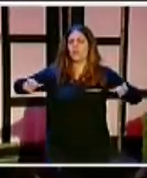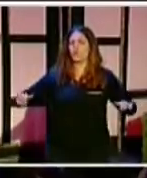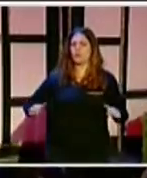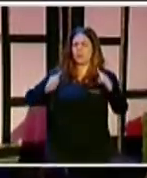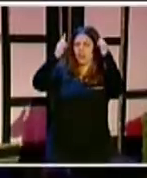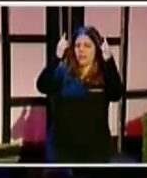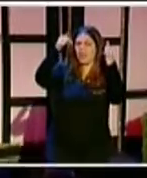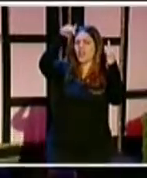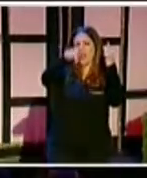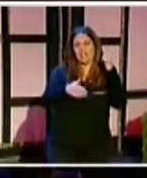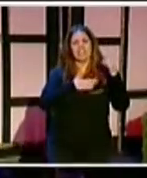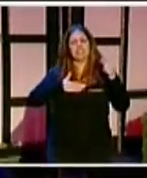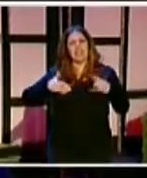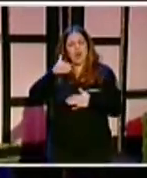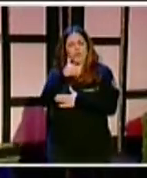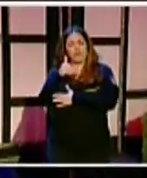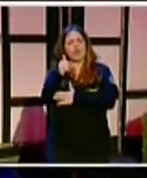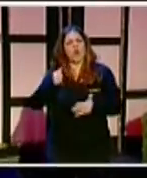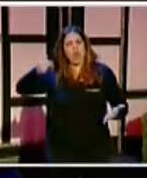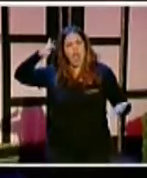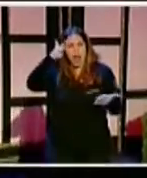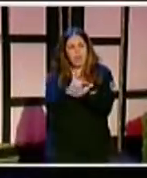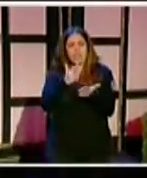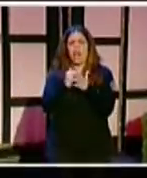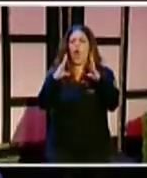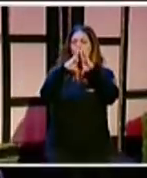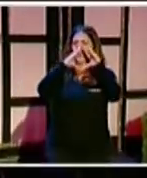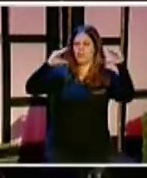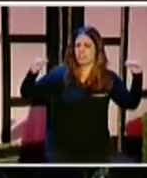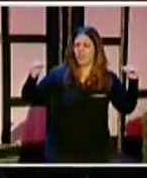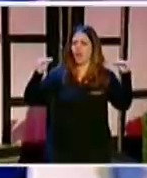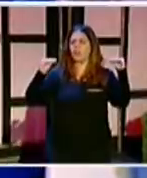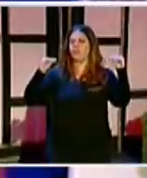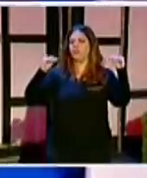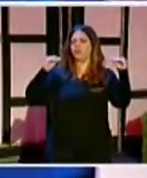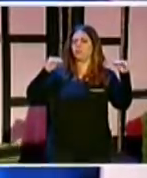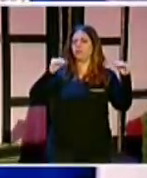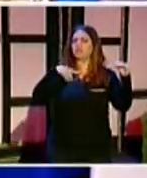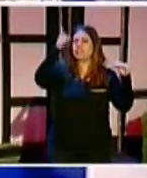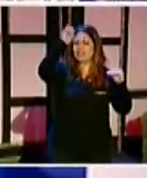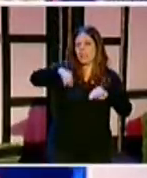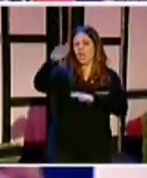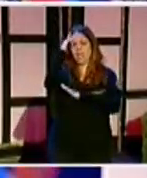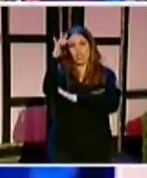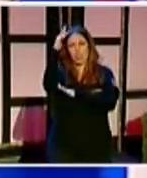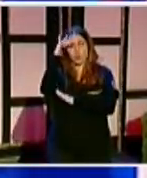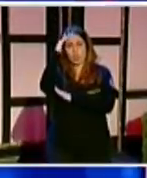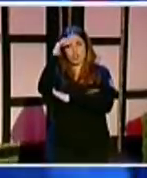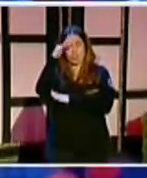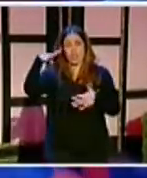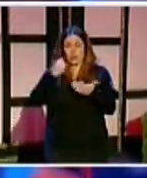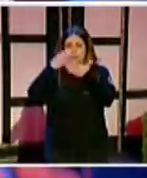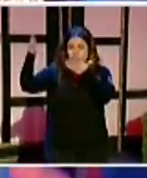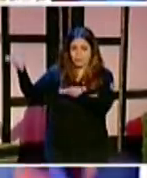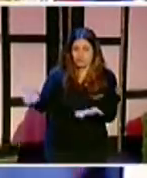futuro. Universidad, justo cuando la ilusión se va diluyendo. Con todos ustedes,